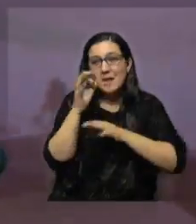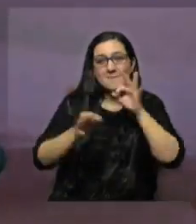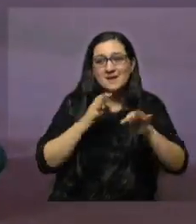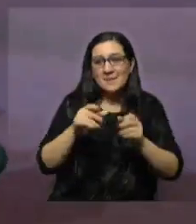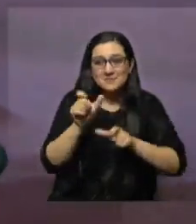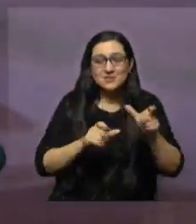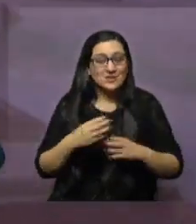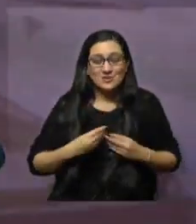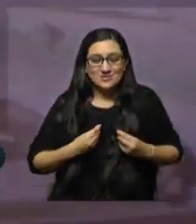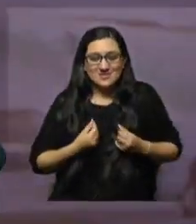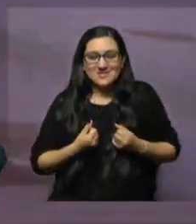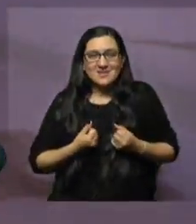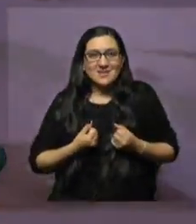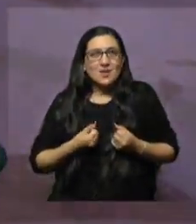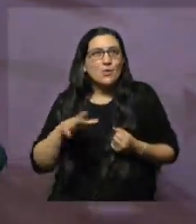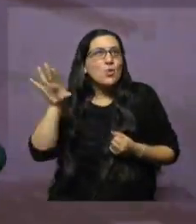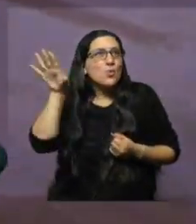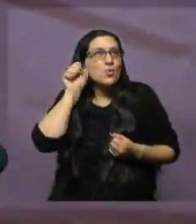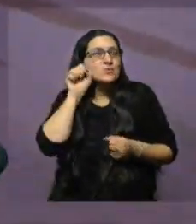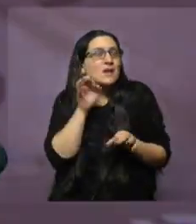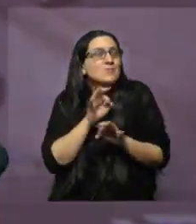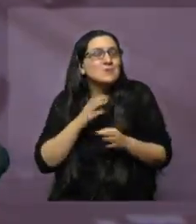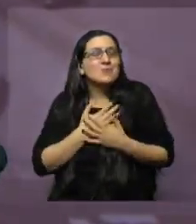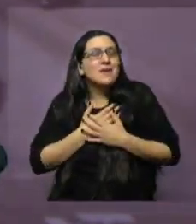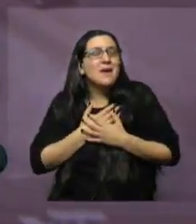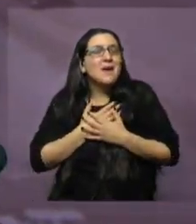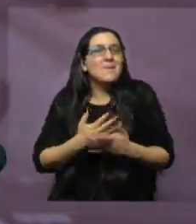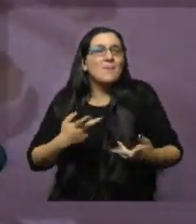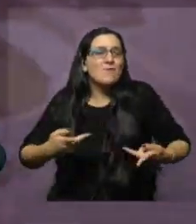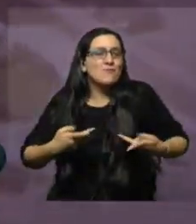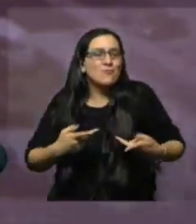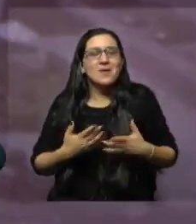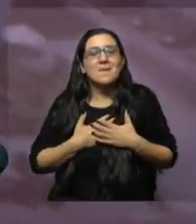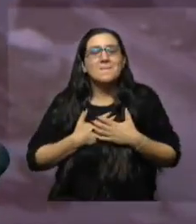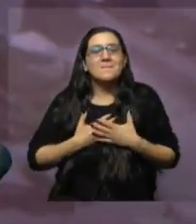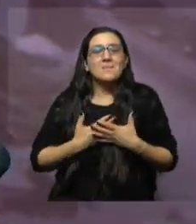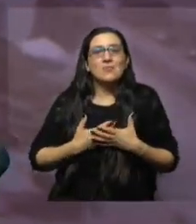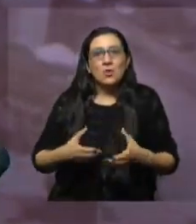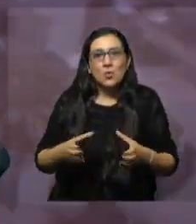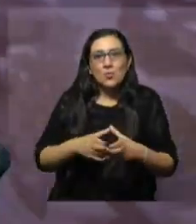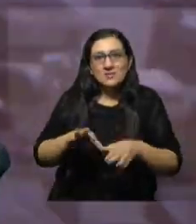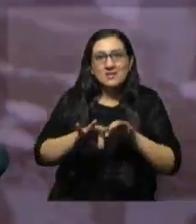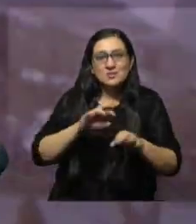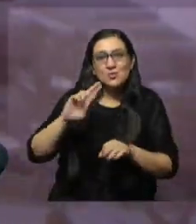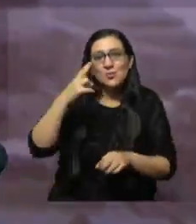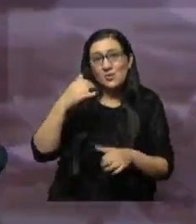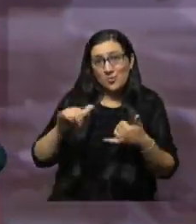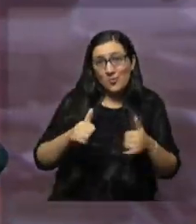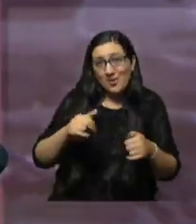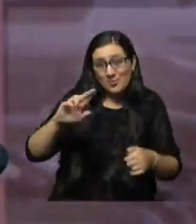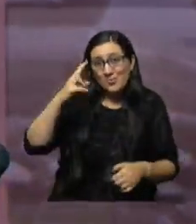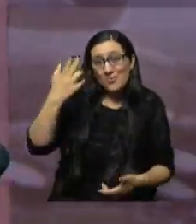qué sucede por el cuerpo de cada uno de los que amamos esta fiesta y amamos la selección de Uruguay cuando juega la celeste del alma, como le han